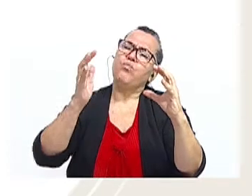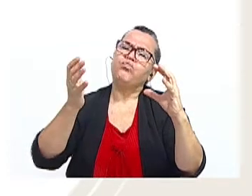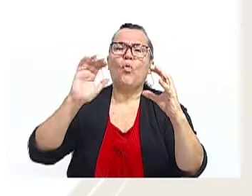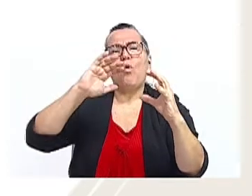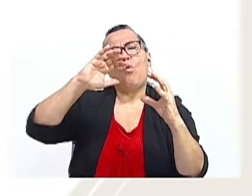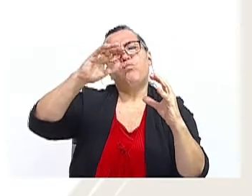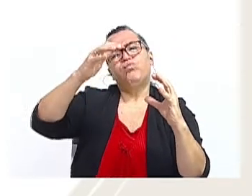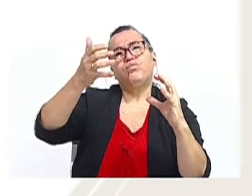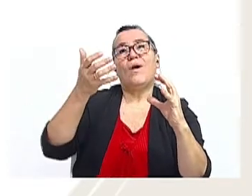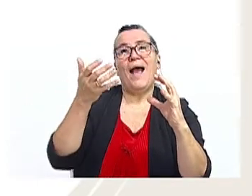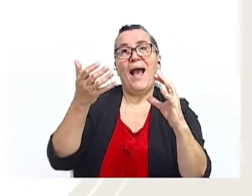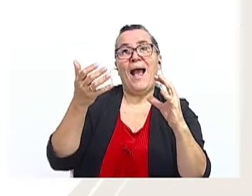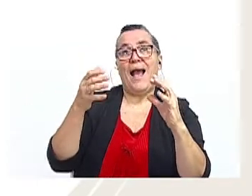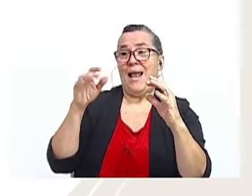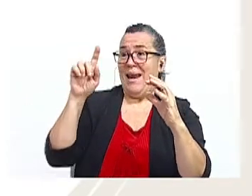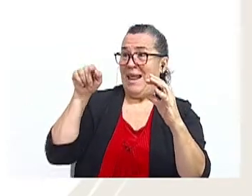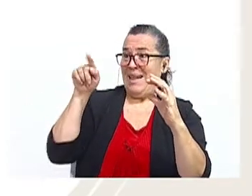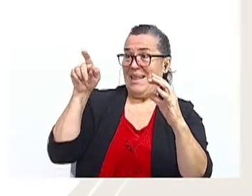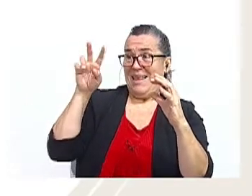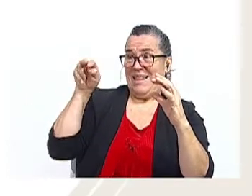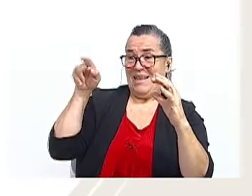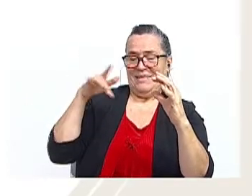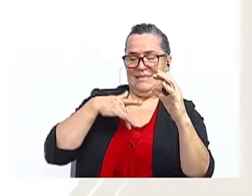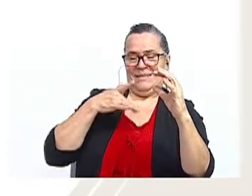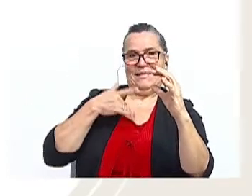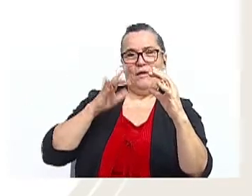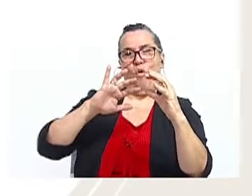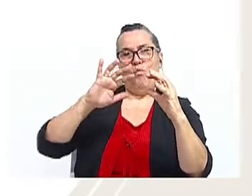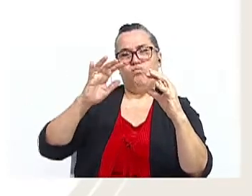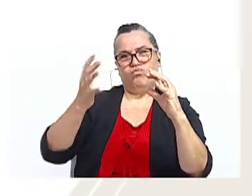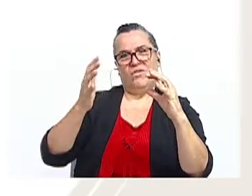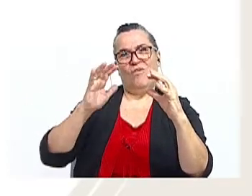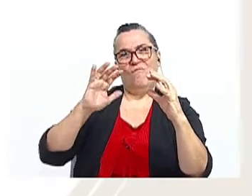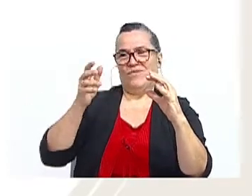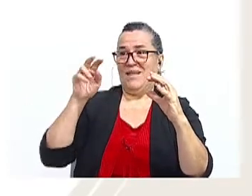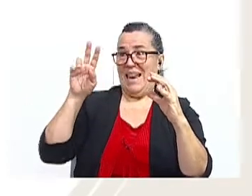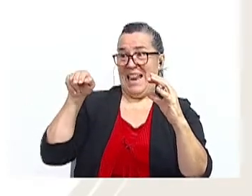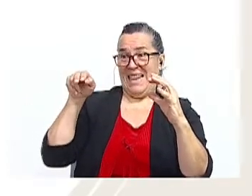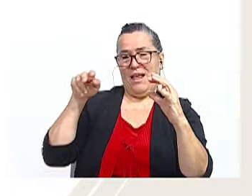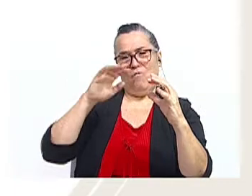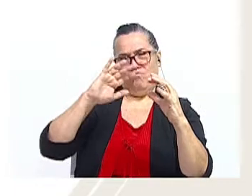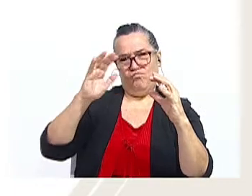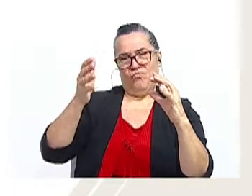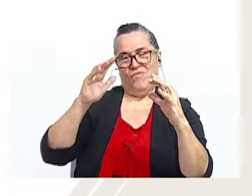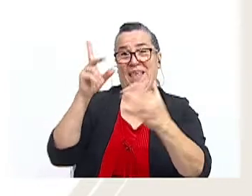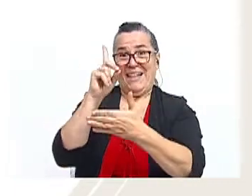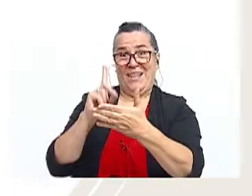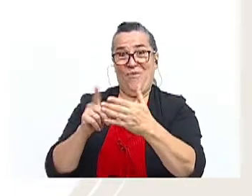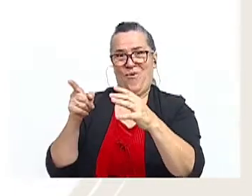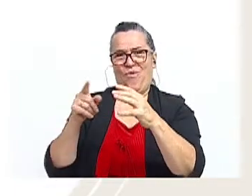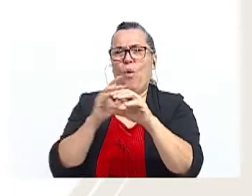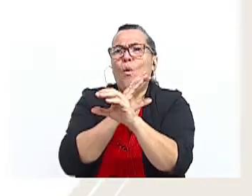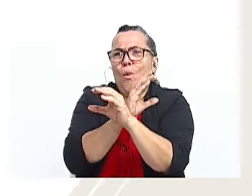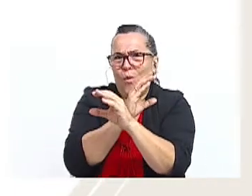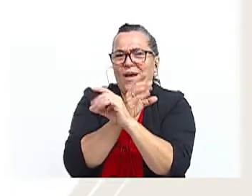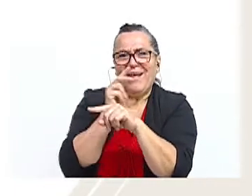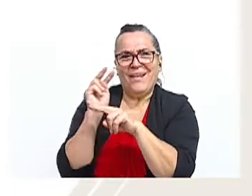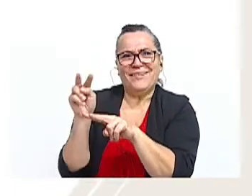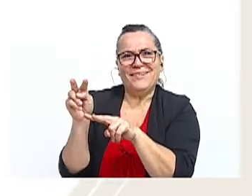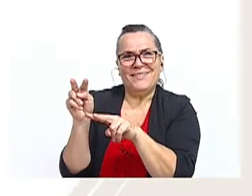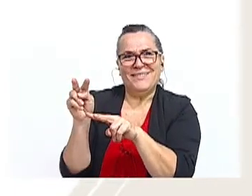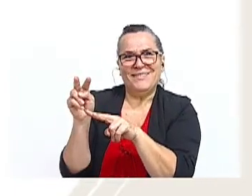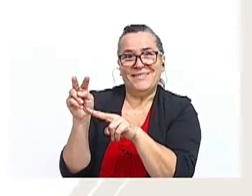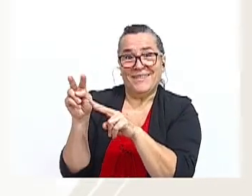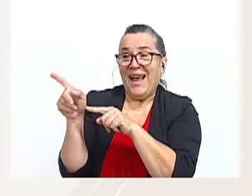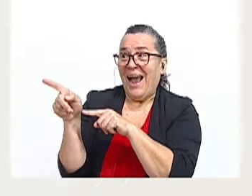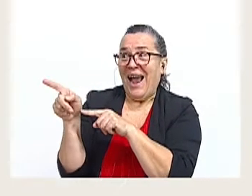esas líneas que están ahí nos dan la sensación de un movimiento. La está cuidando.